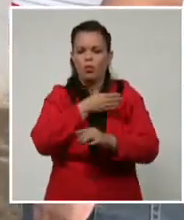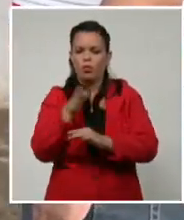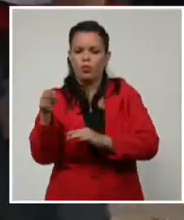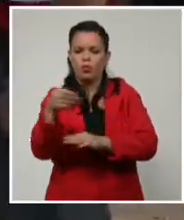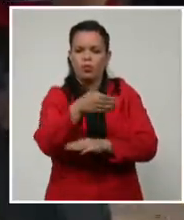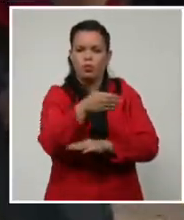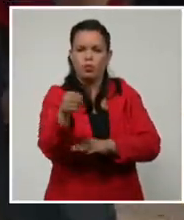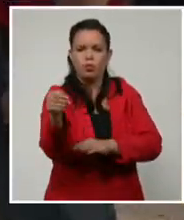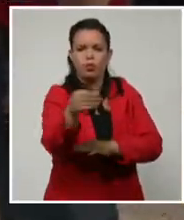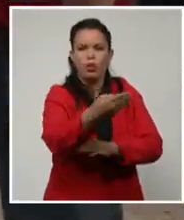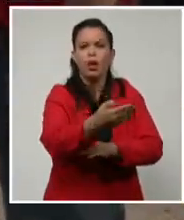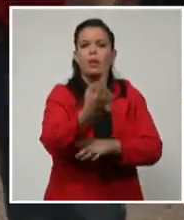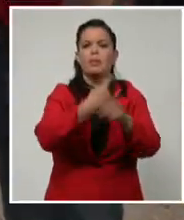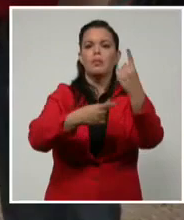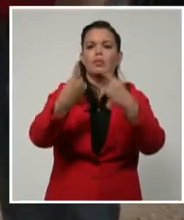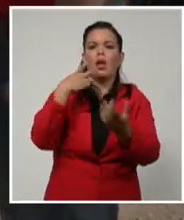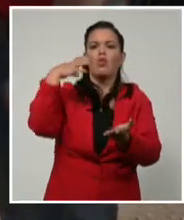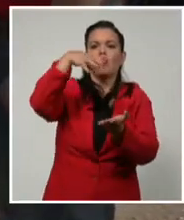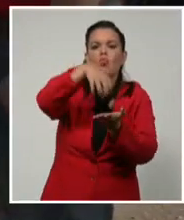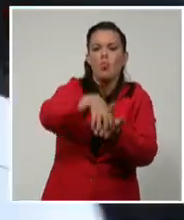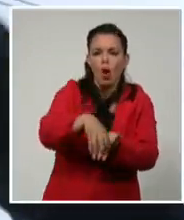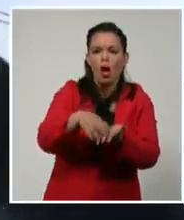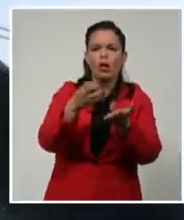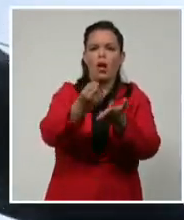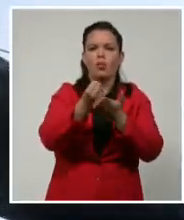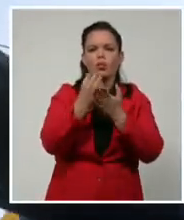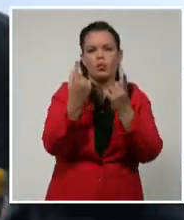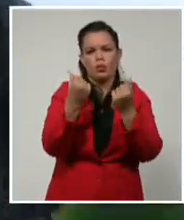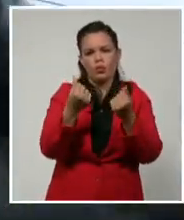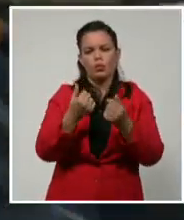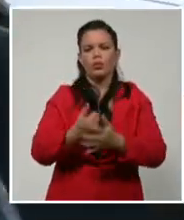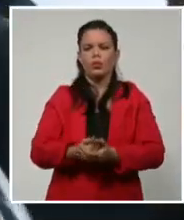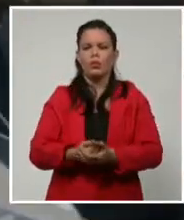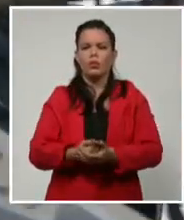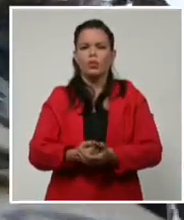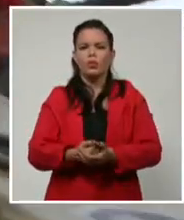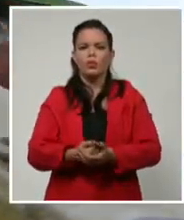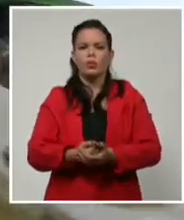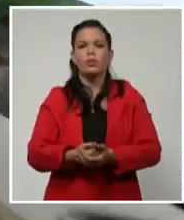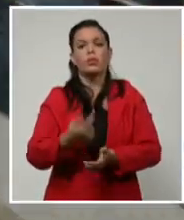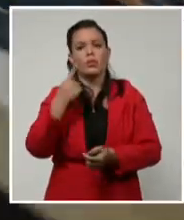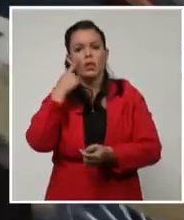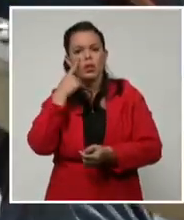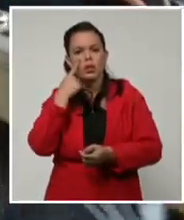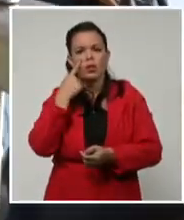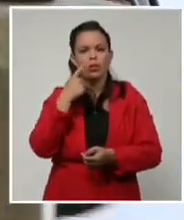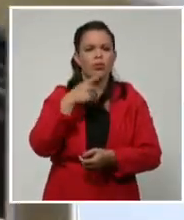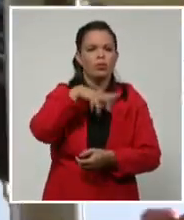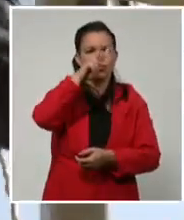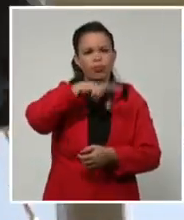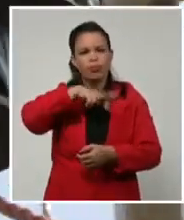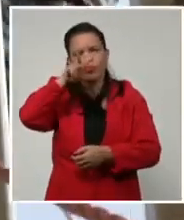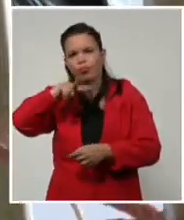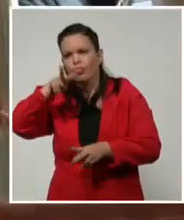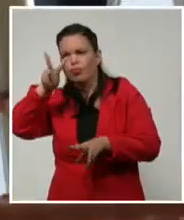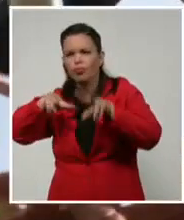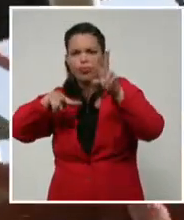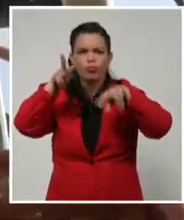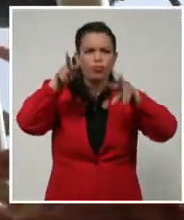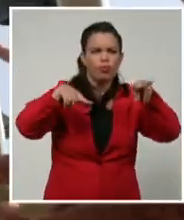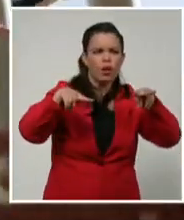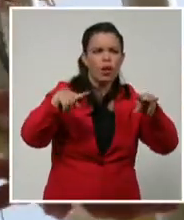objetivos económicos del territorio de acuerdo con las valoraciones preliminares las mayores afectaciones